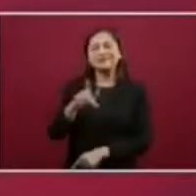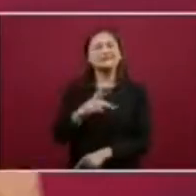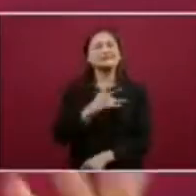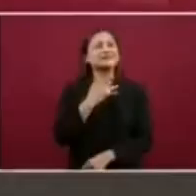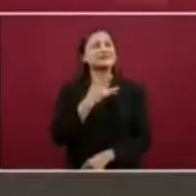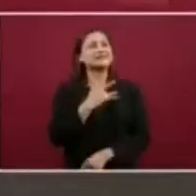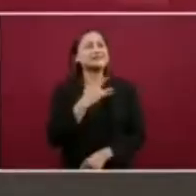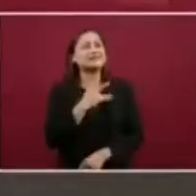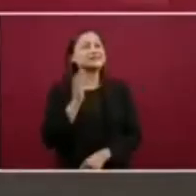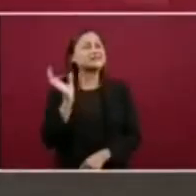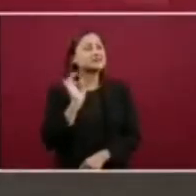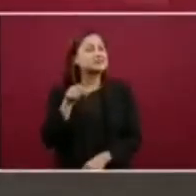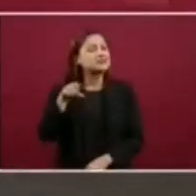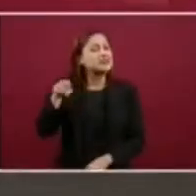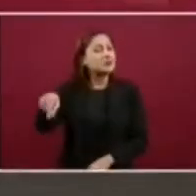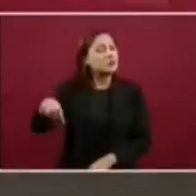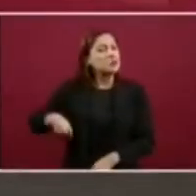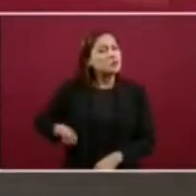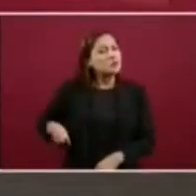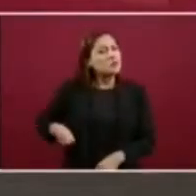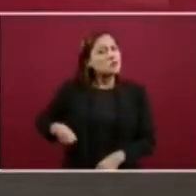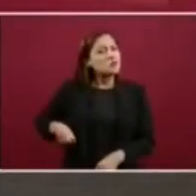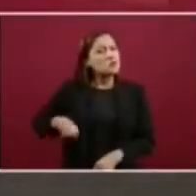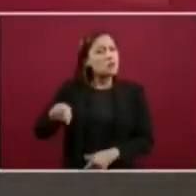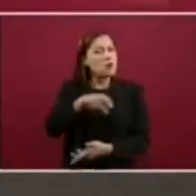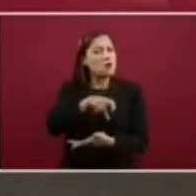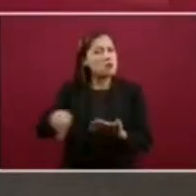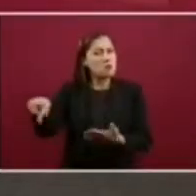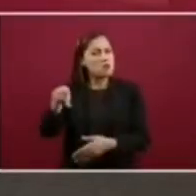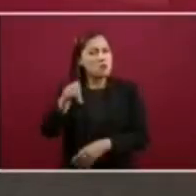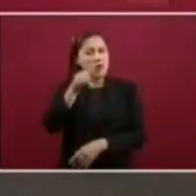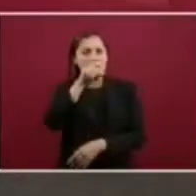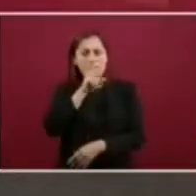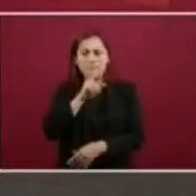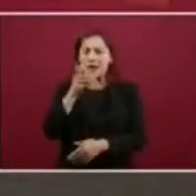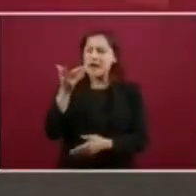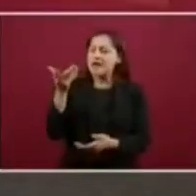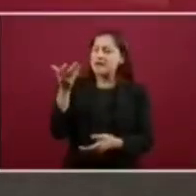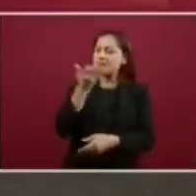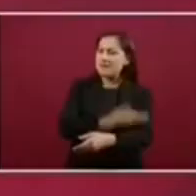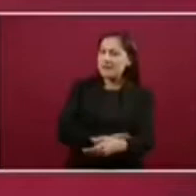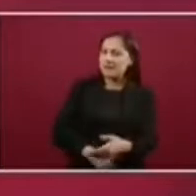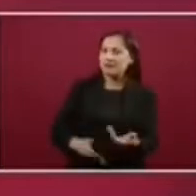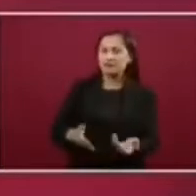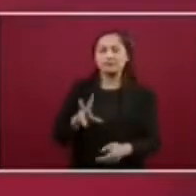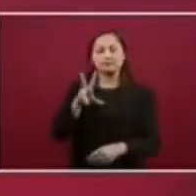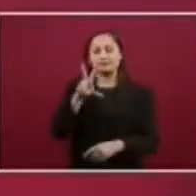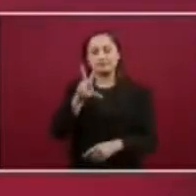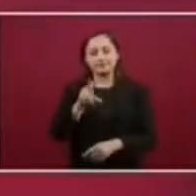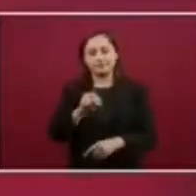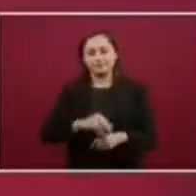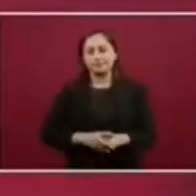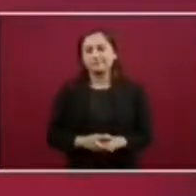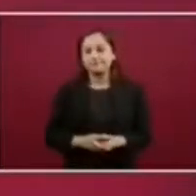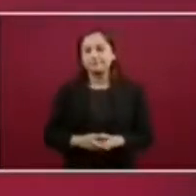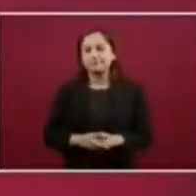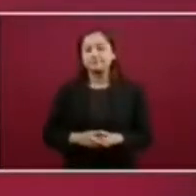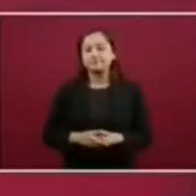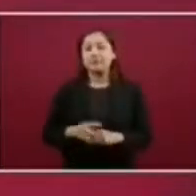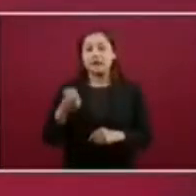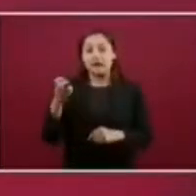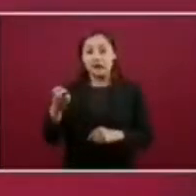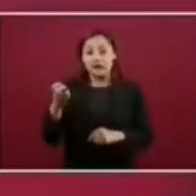fue por un retraso no fue por un retraso es un fenómeno complejo que ya expliqué de que haya más de en este año